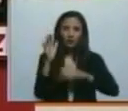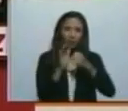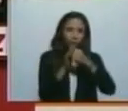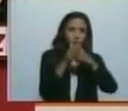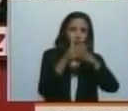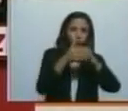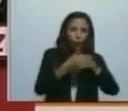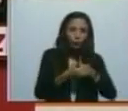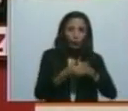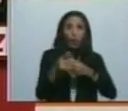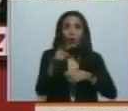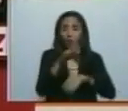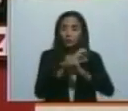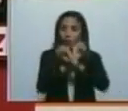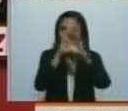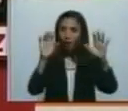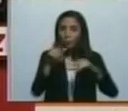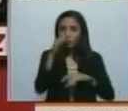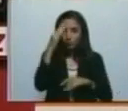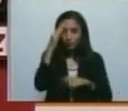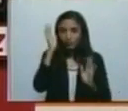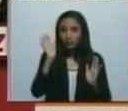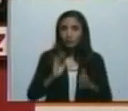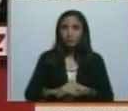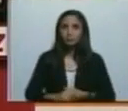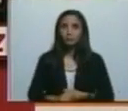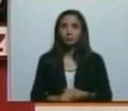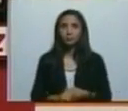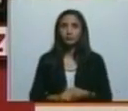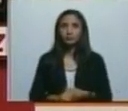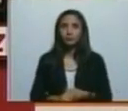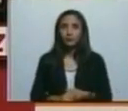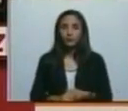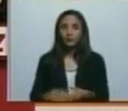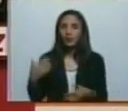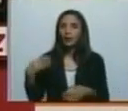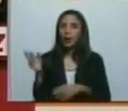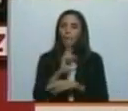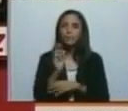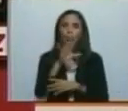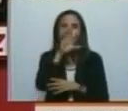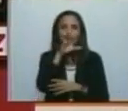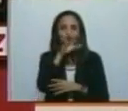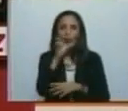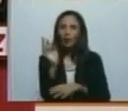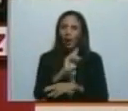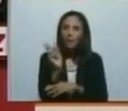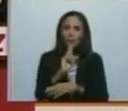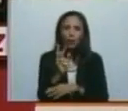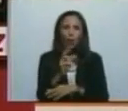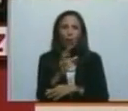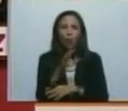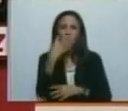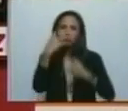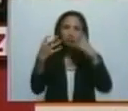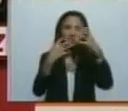Para que quede claro, ellos llegaron, los perros comenzaron a